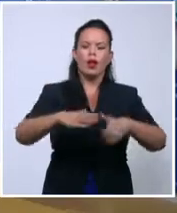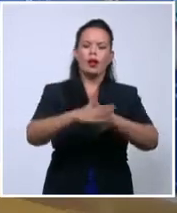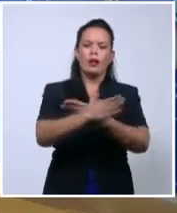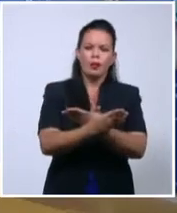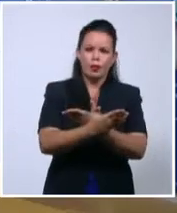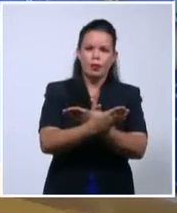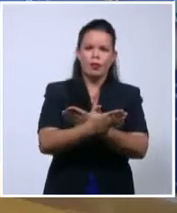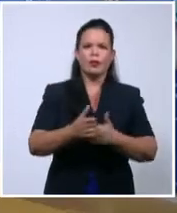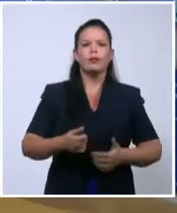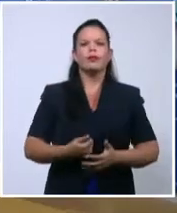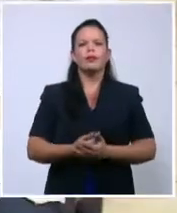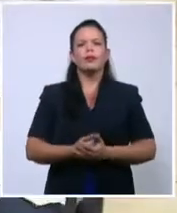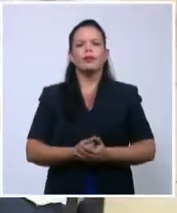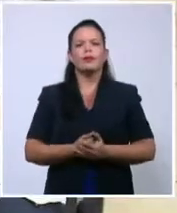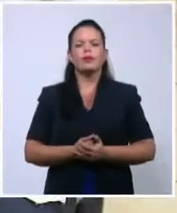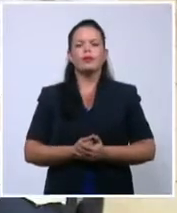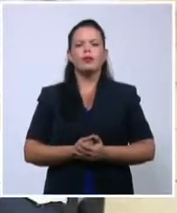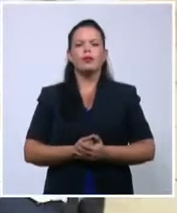señora Van Borón.